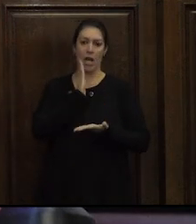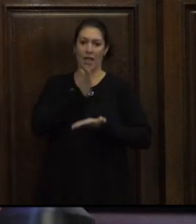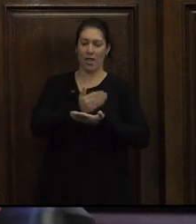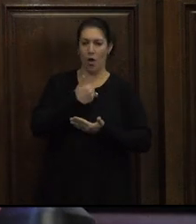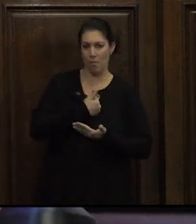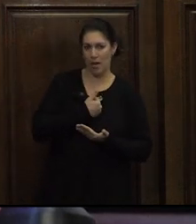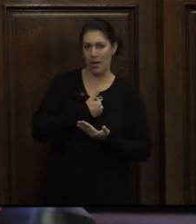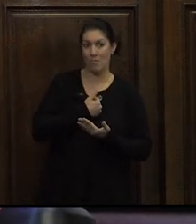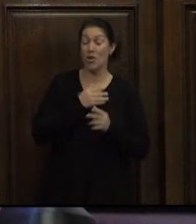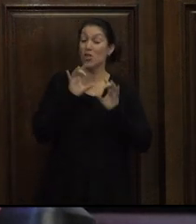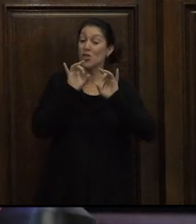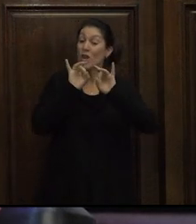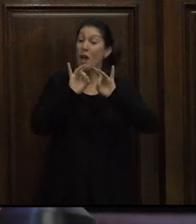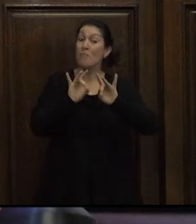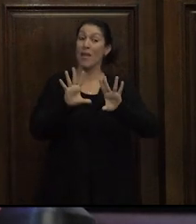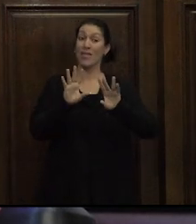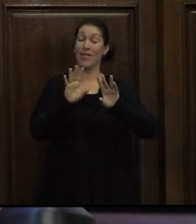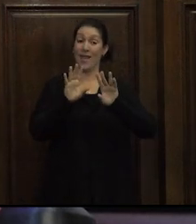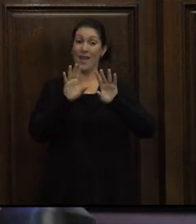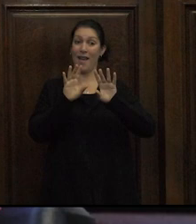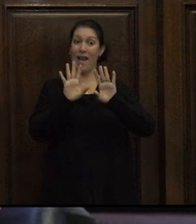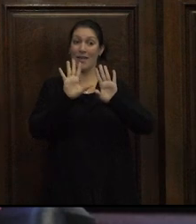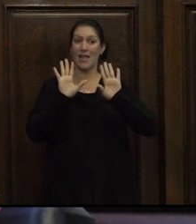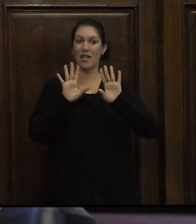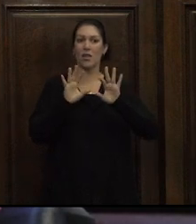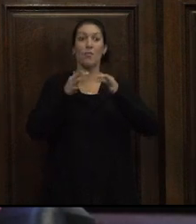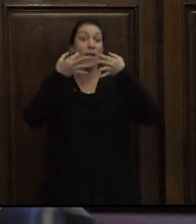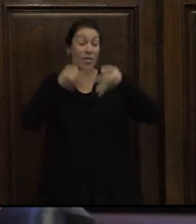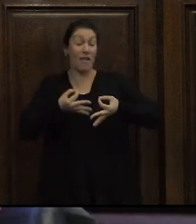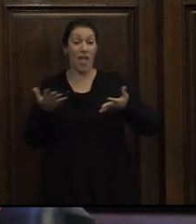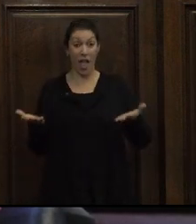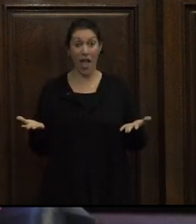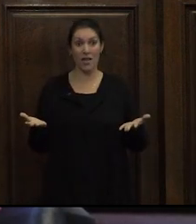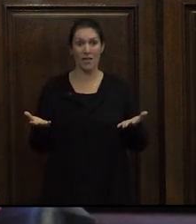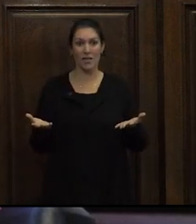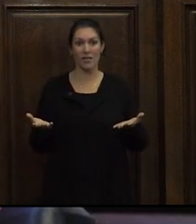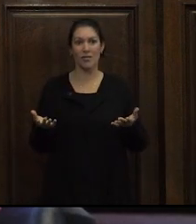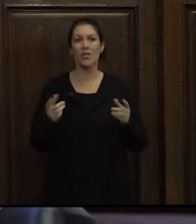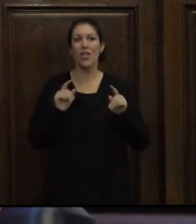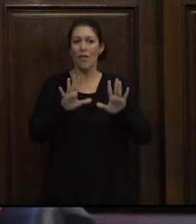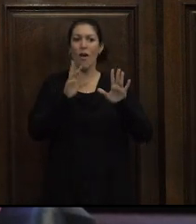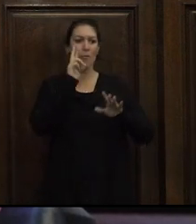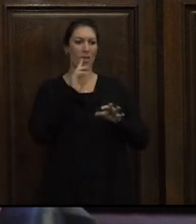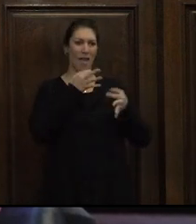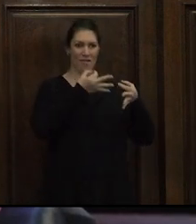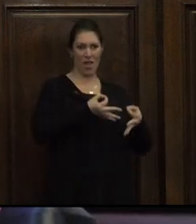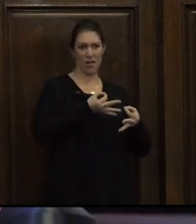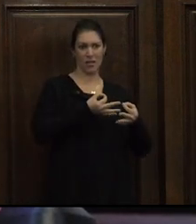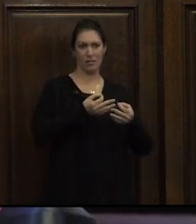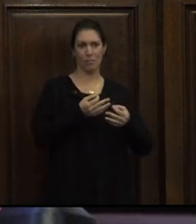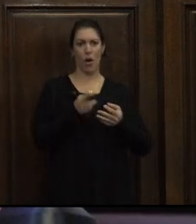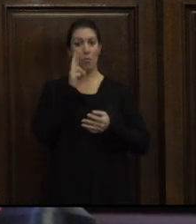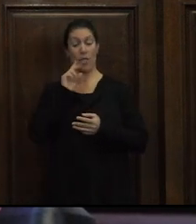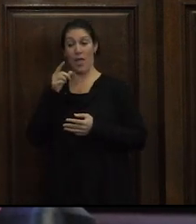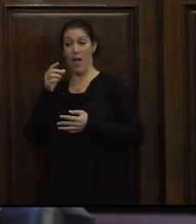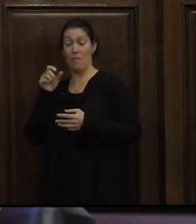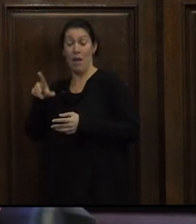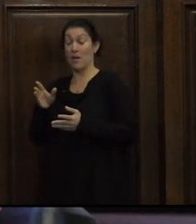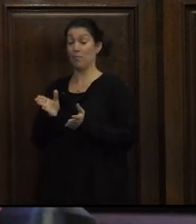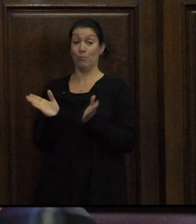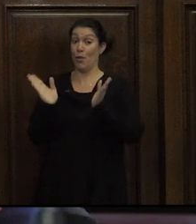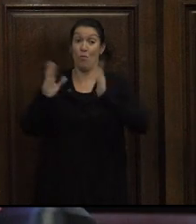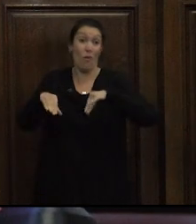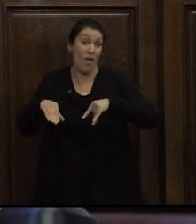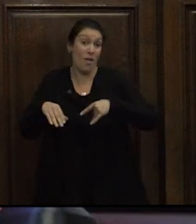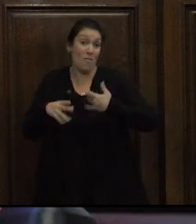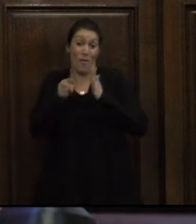hago solo porque me van a castigar, sino lo hago porque yo sé que está bien portarme así y no de la otra manera. Entonces eso ya evitaba un